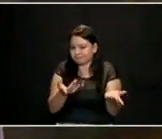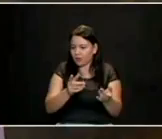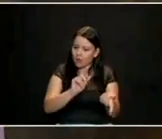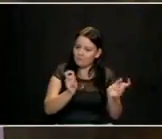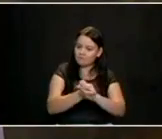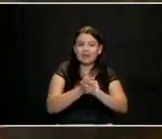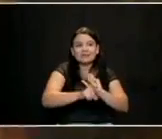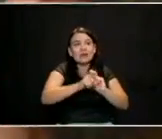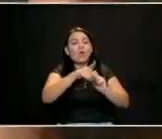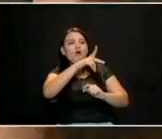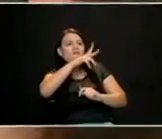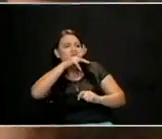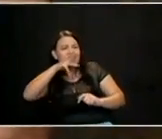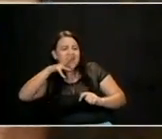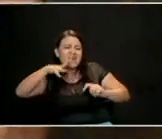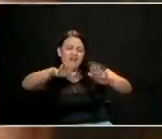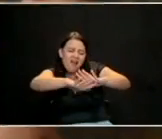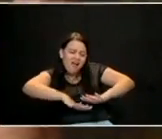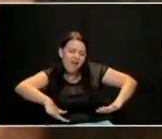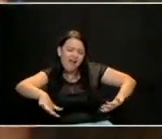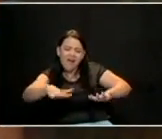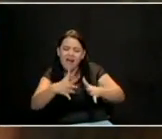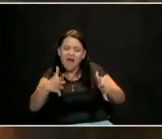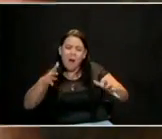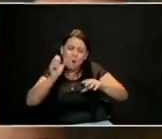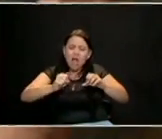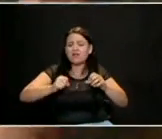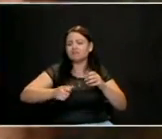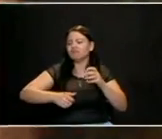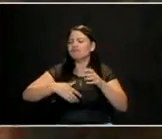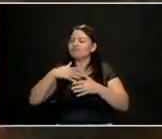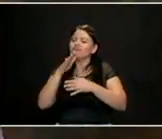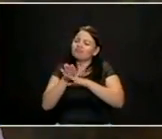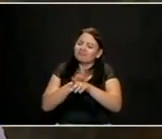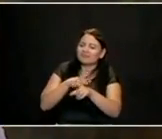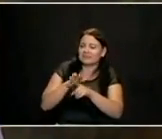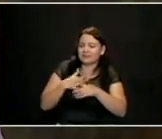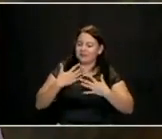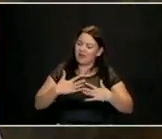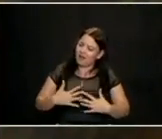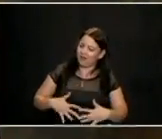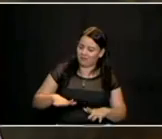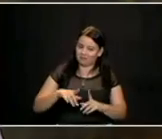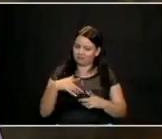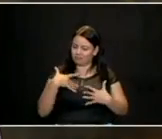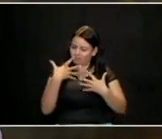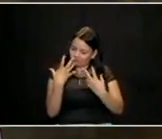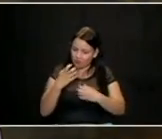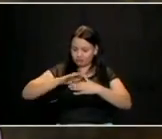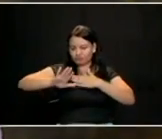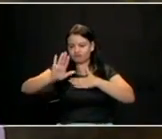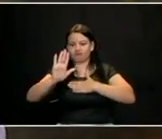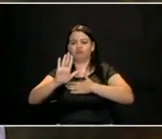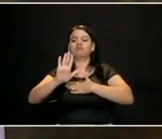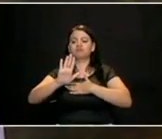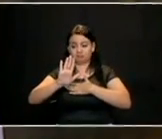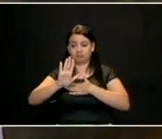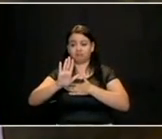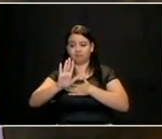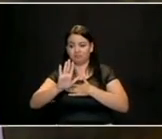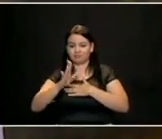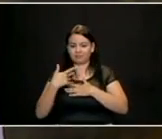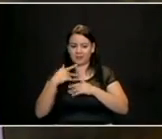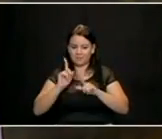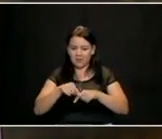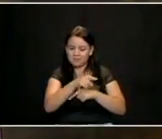donde tengan más espacio para ellos, vivan mejor, más tranquilos, y ese es un gran compromiso que lo voy a hacer. Además, continuar con